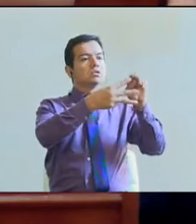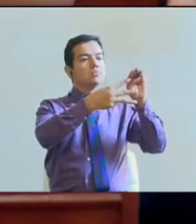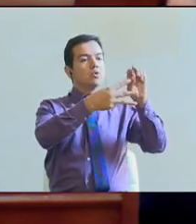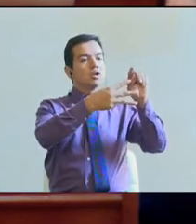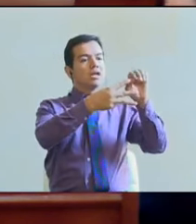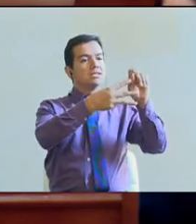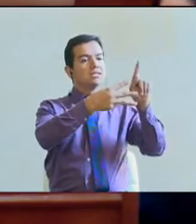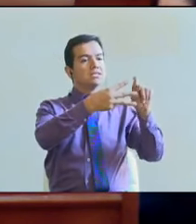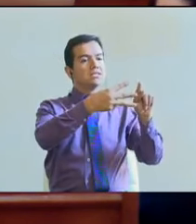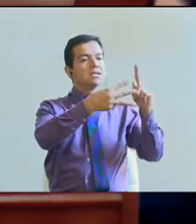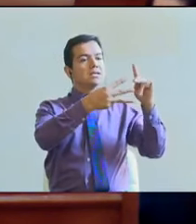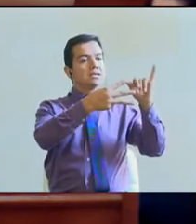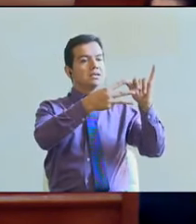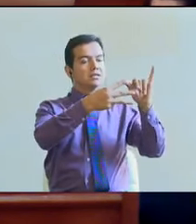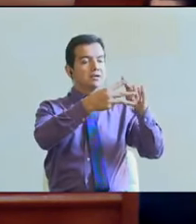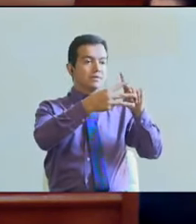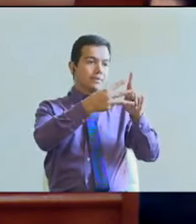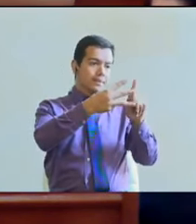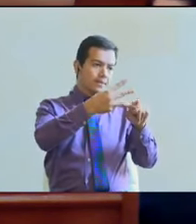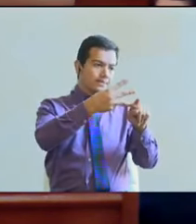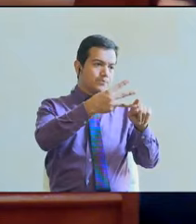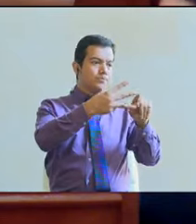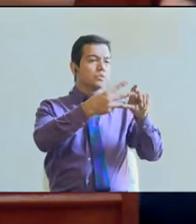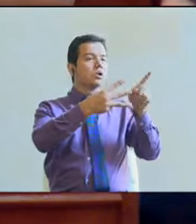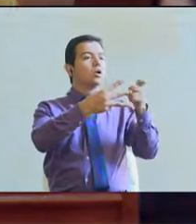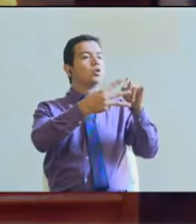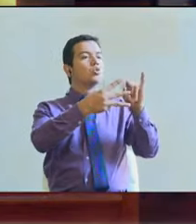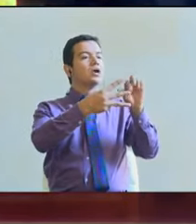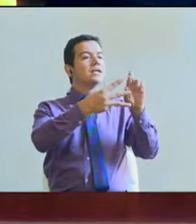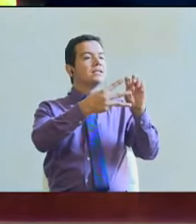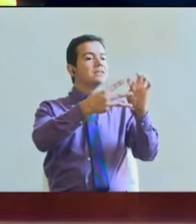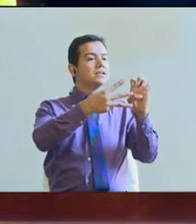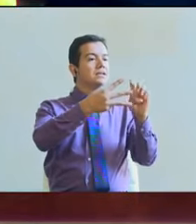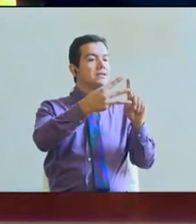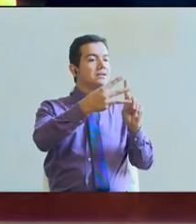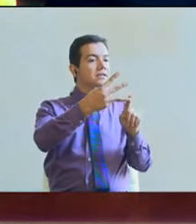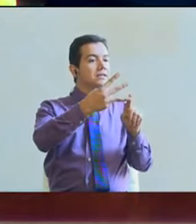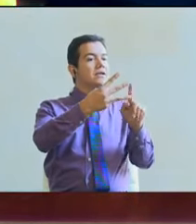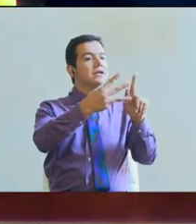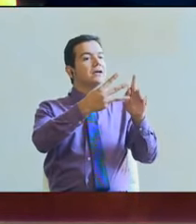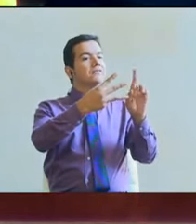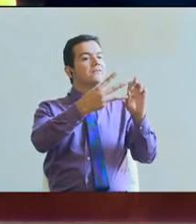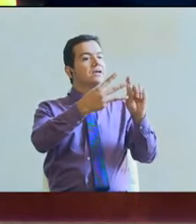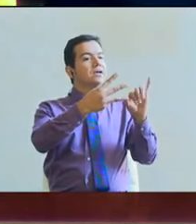cuente siempre con nosotros doctor guarte y drct Fredy Guevara